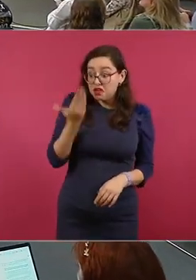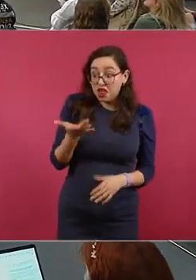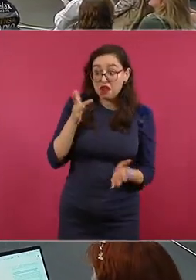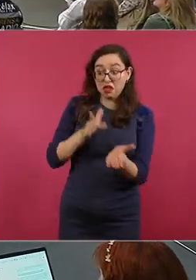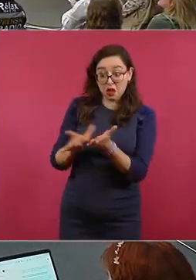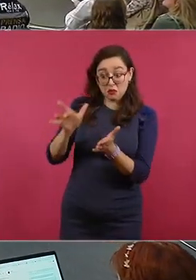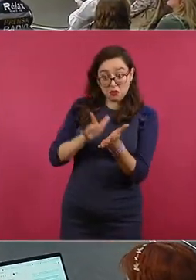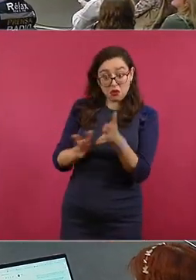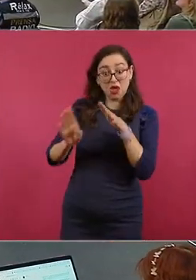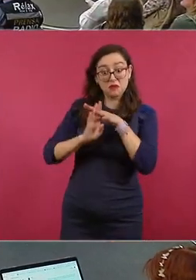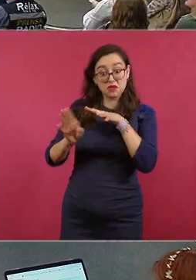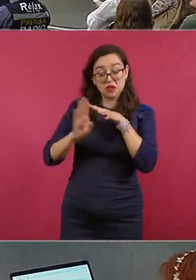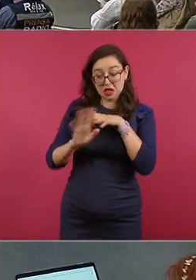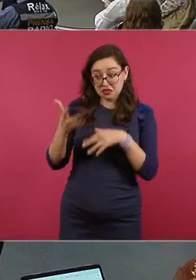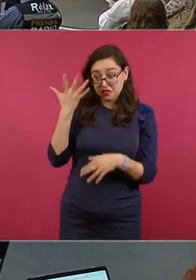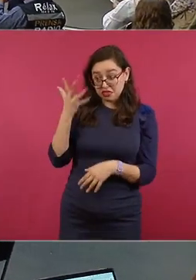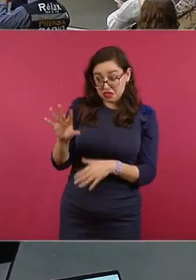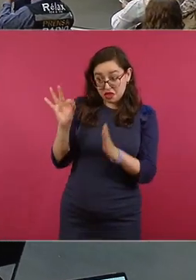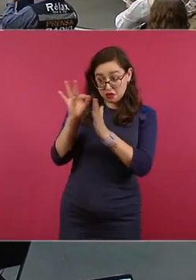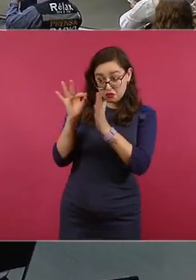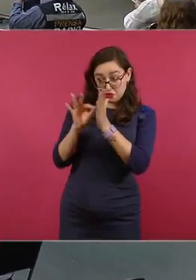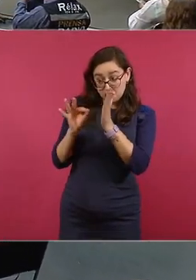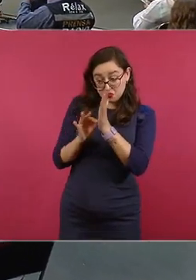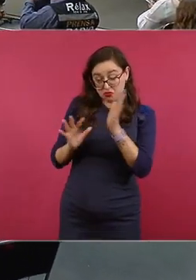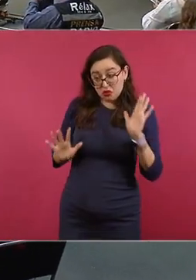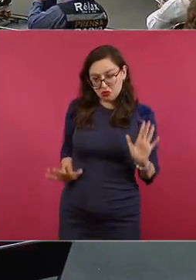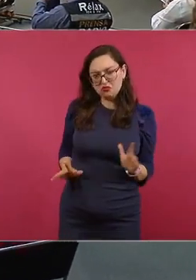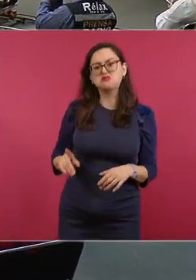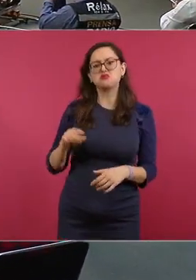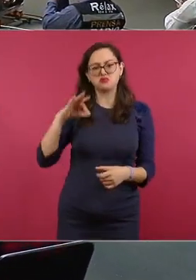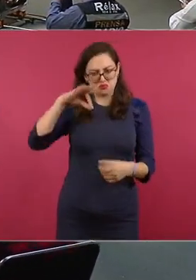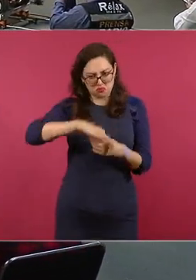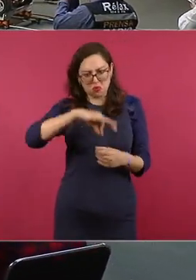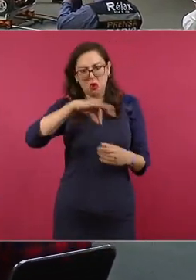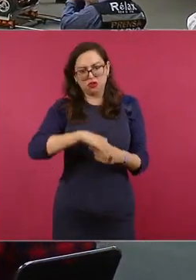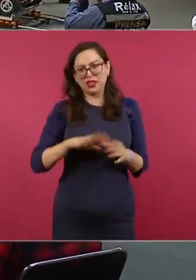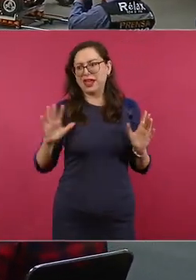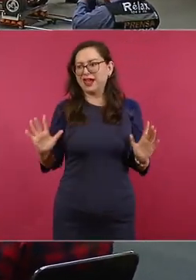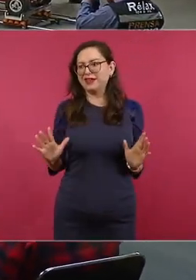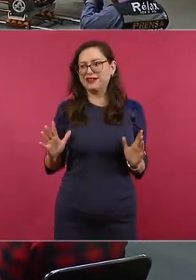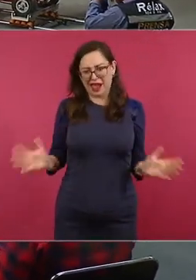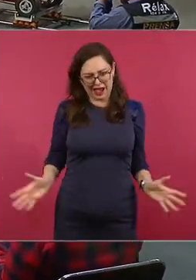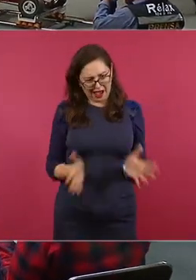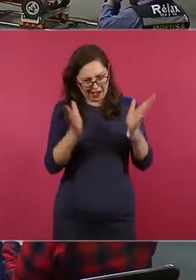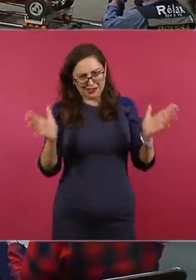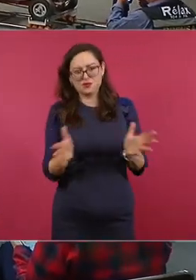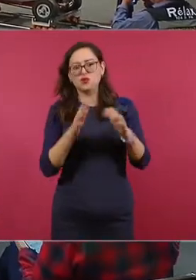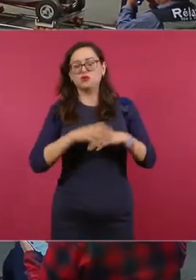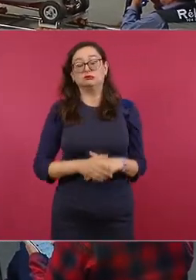con todo respeto a la autodeterminación de los pueblos.